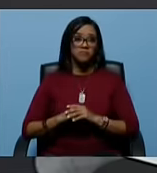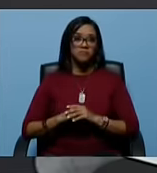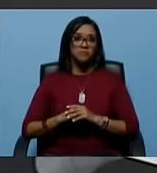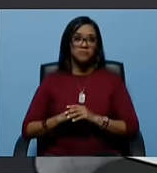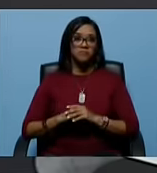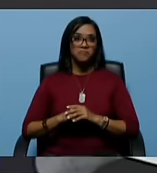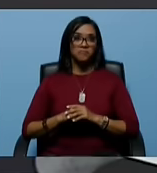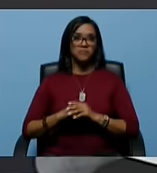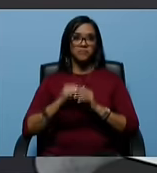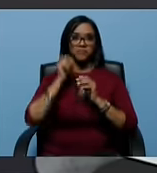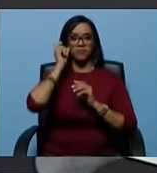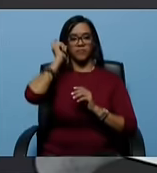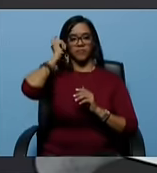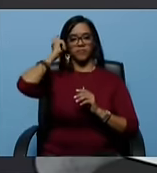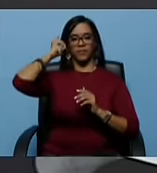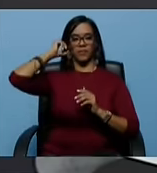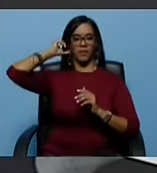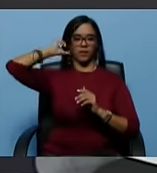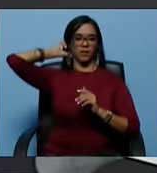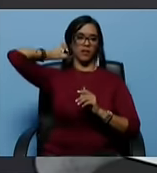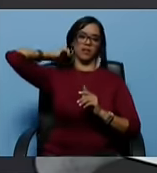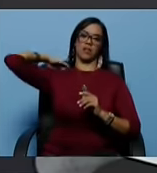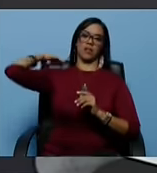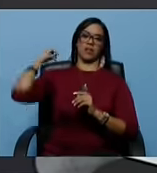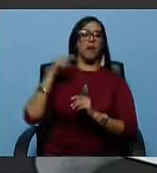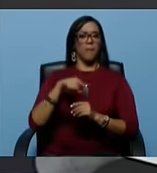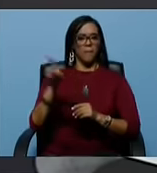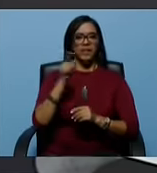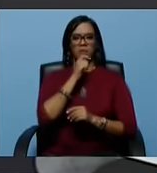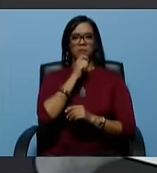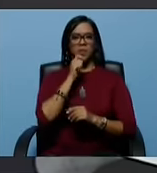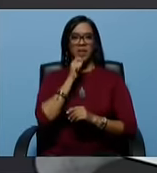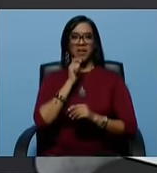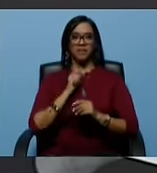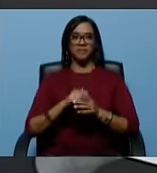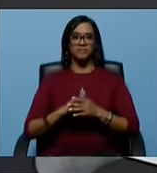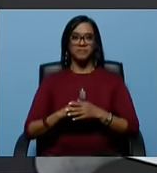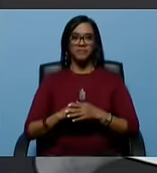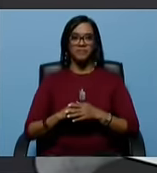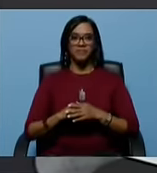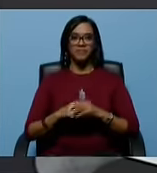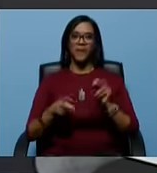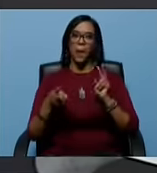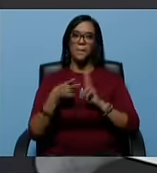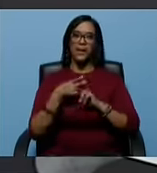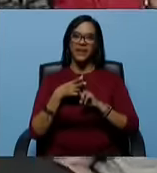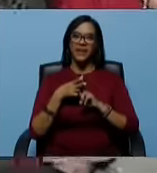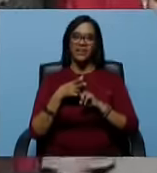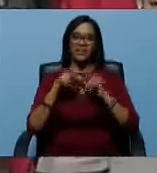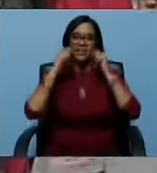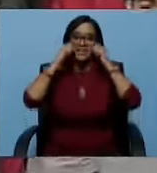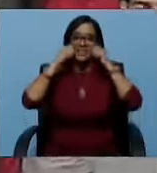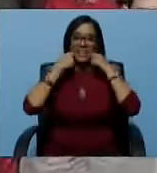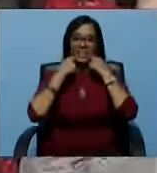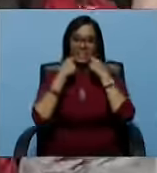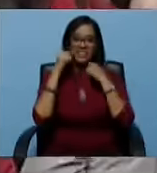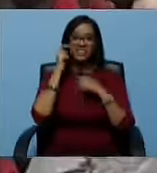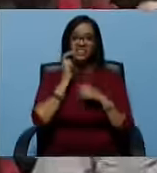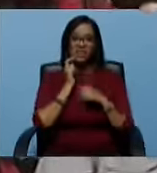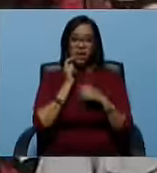Sí. Vayan para allá, para Ucrania, y al Darién también les puede quedar bien. Numeral, sayona.